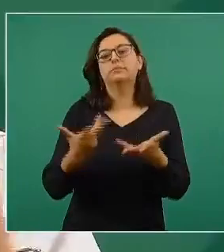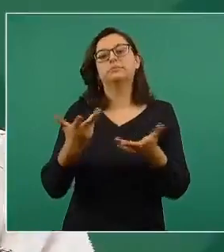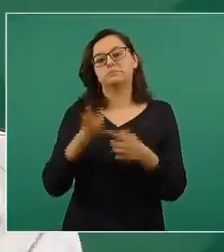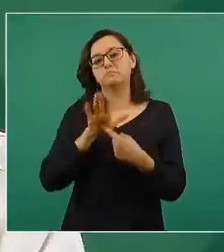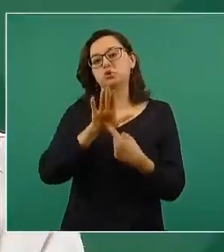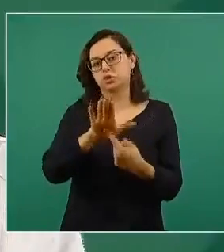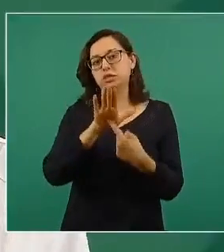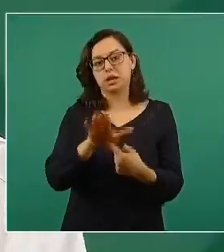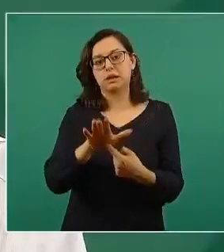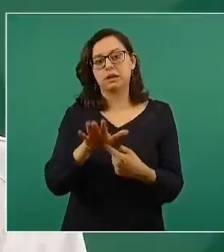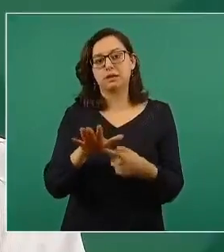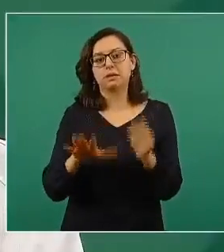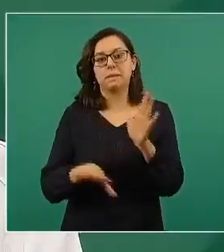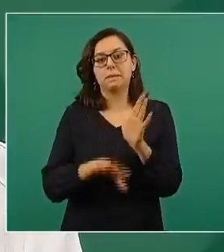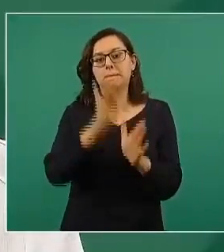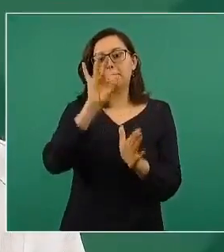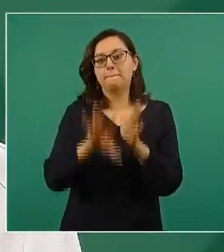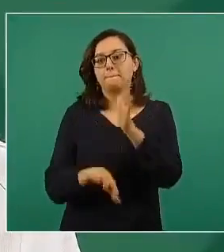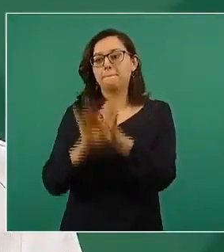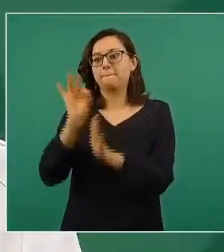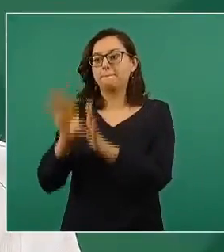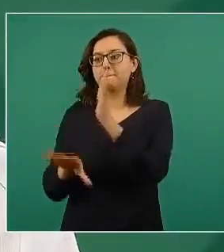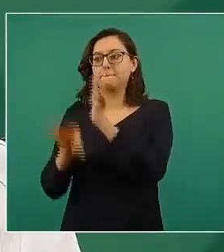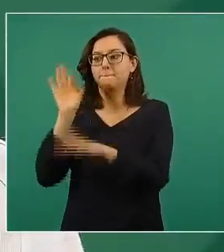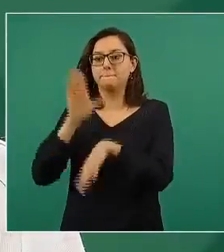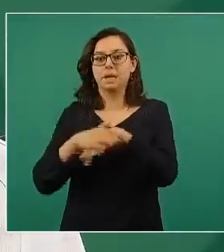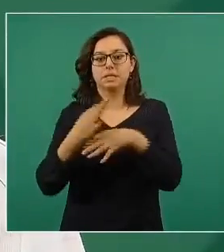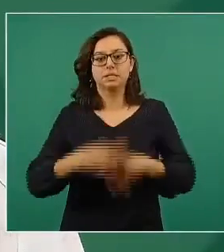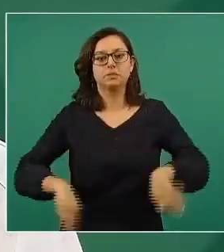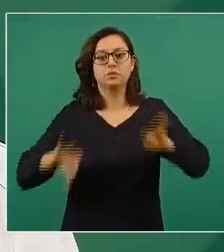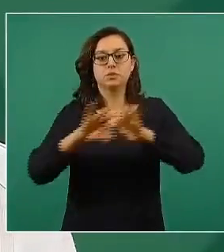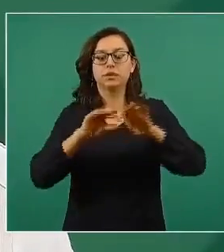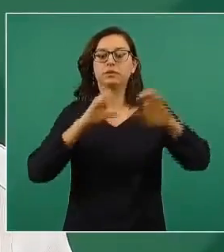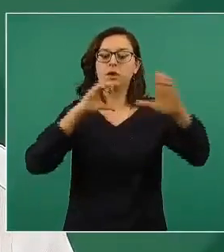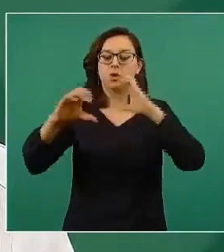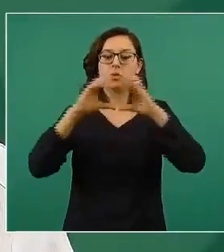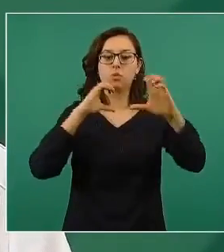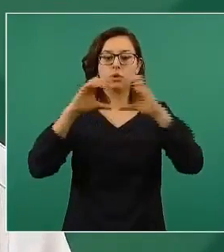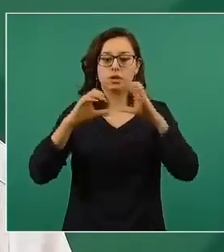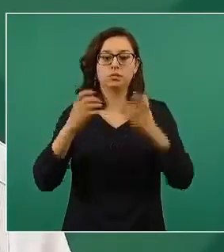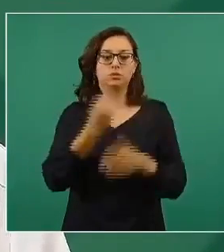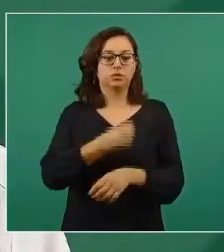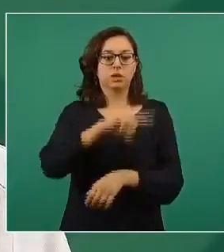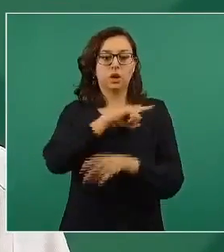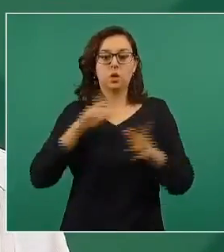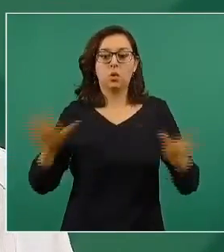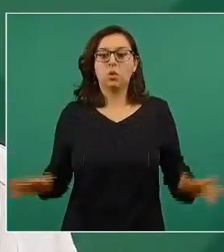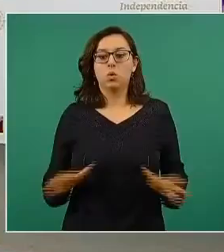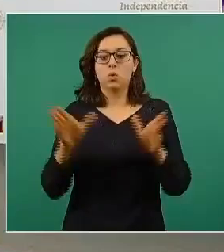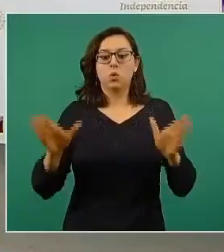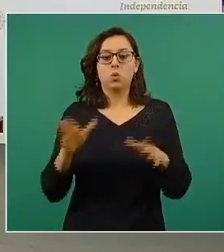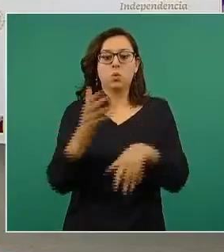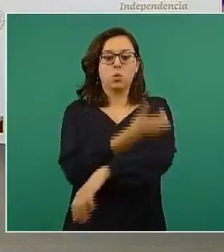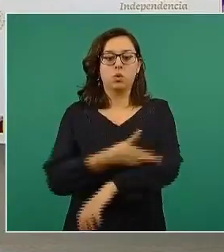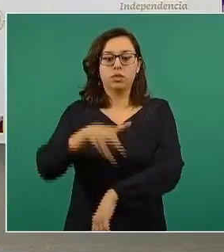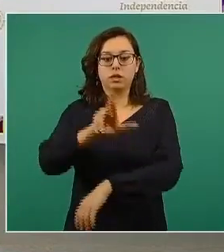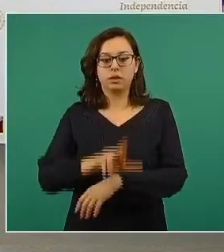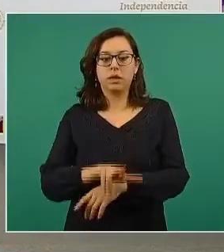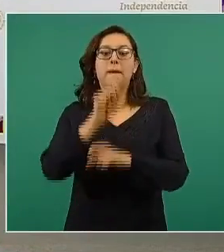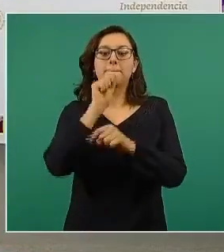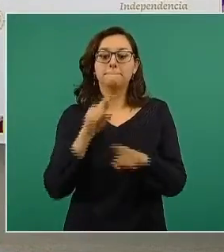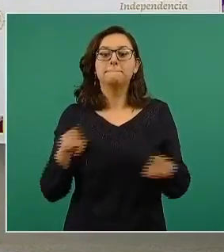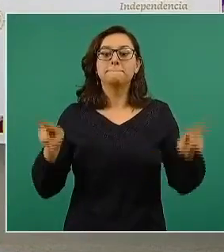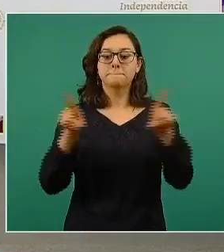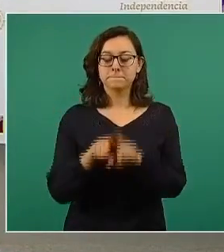presentará hitos fundamentales de la comunicación de riesgos, de la promoción de la salud, de la coordinación y un poco